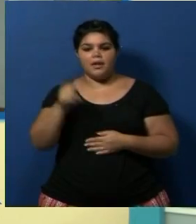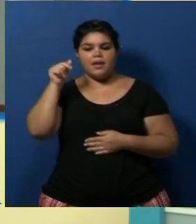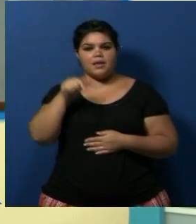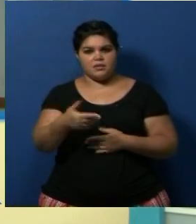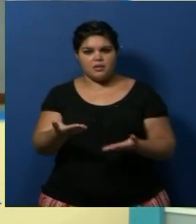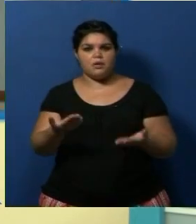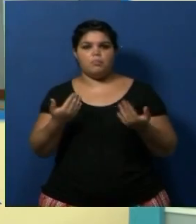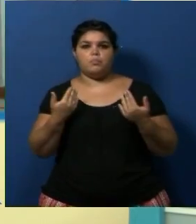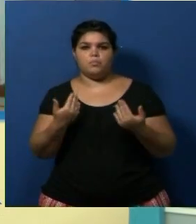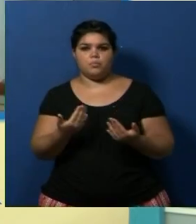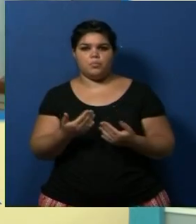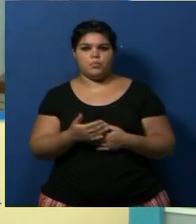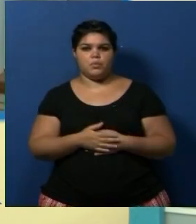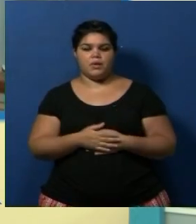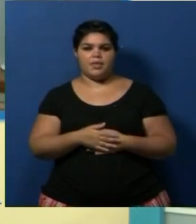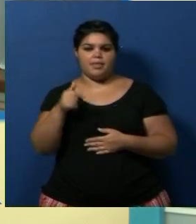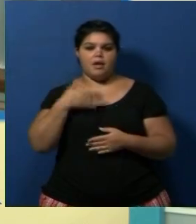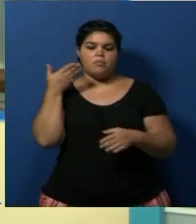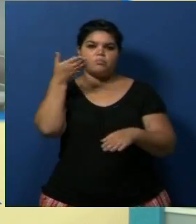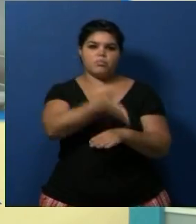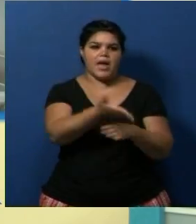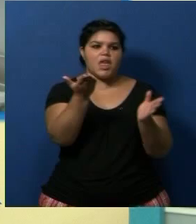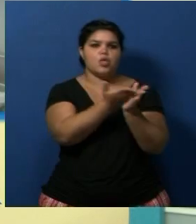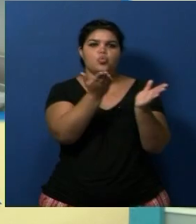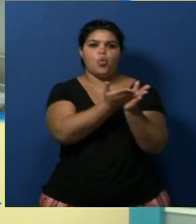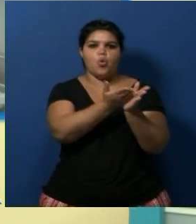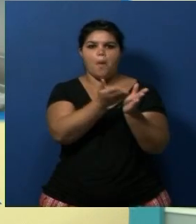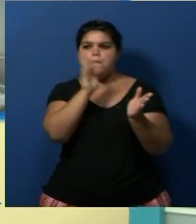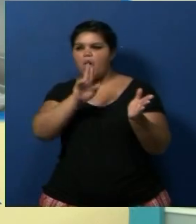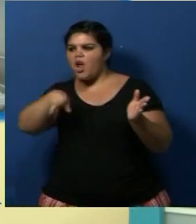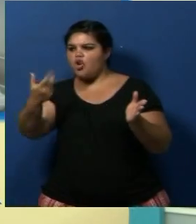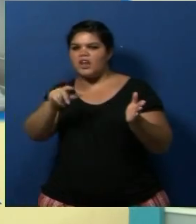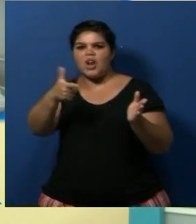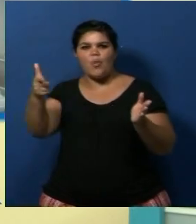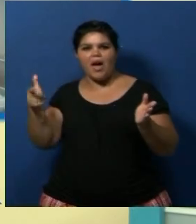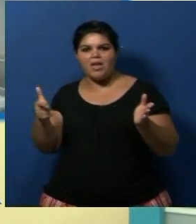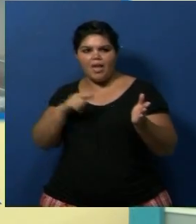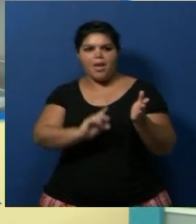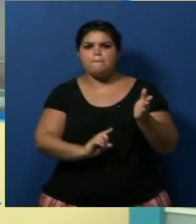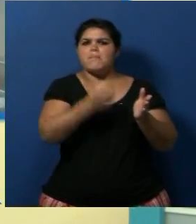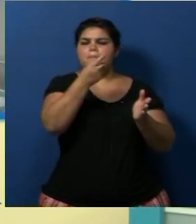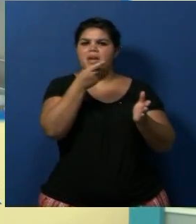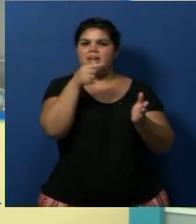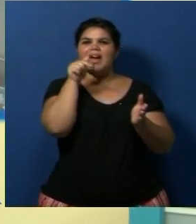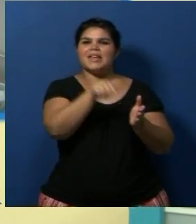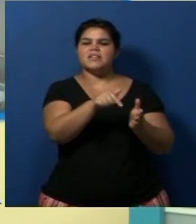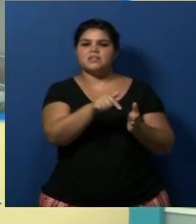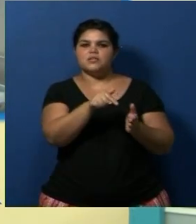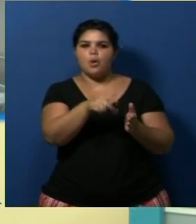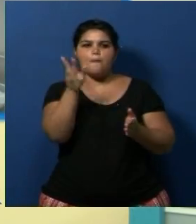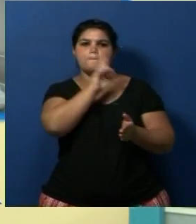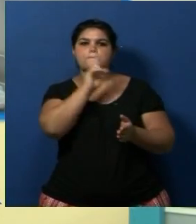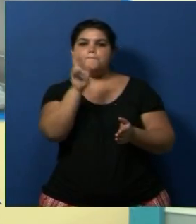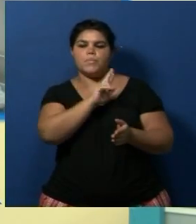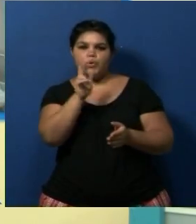a estudios que otras mujeres no tenían, ¿no? Claro. En este caso son las calles, son las mujeres no